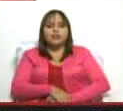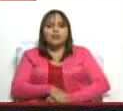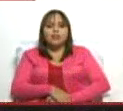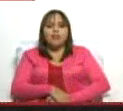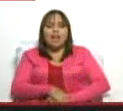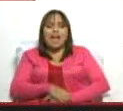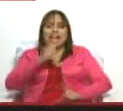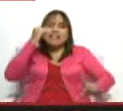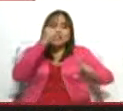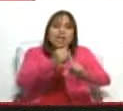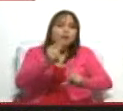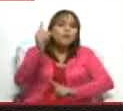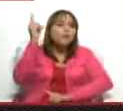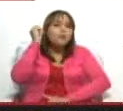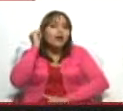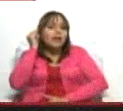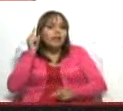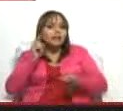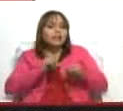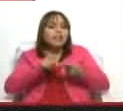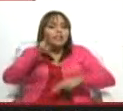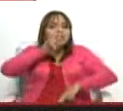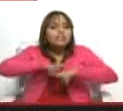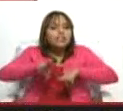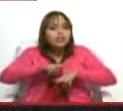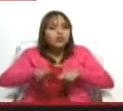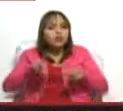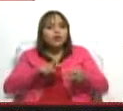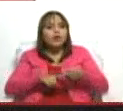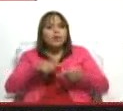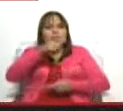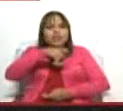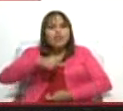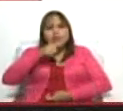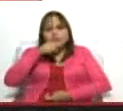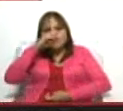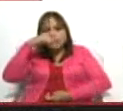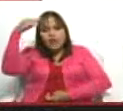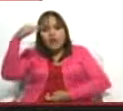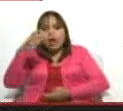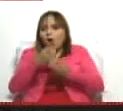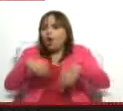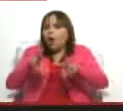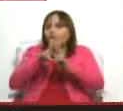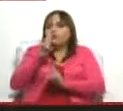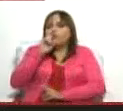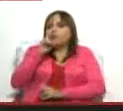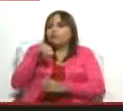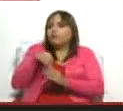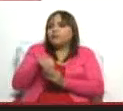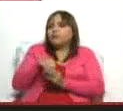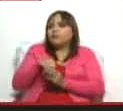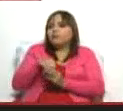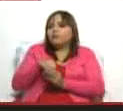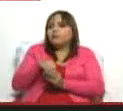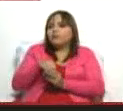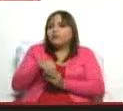mujeres, niños, ancianos, y la ONU no dice nada. Mejor dicho, no hace nada.